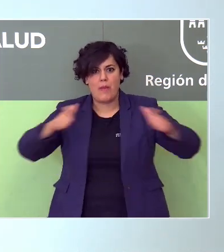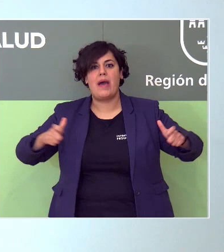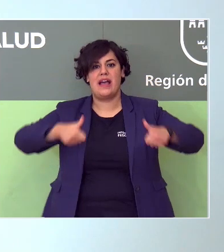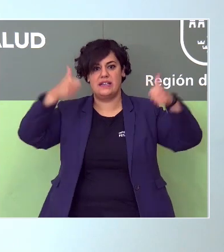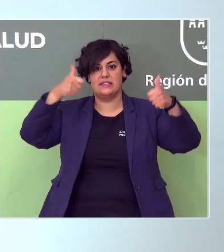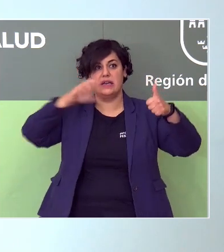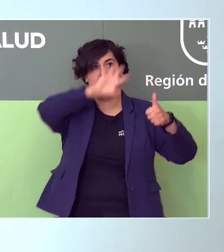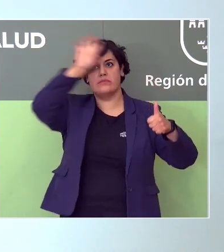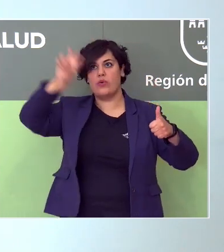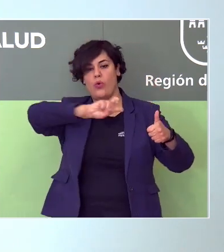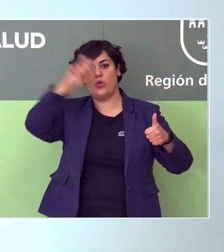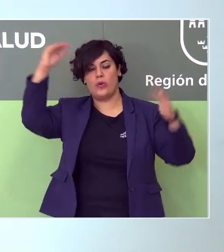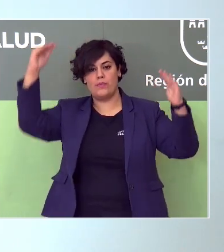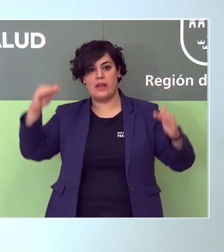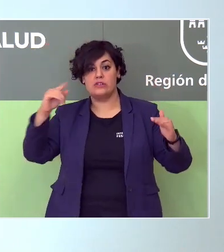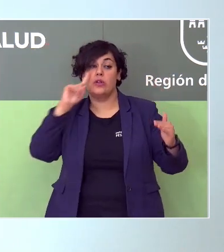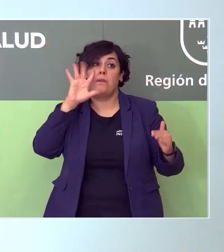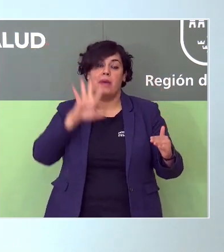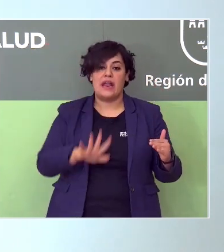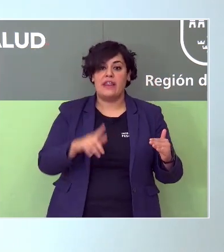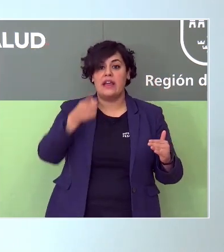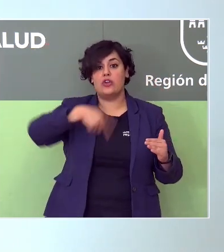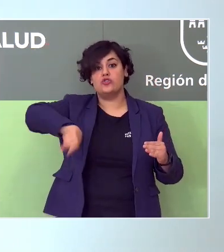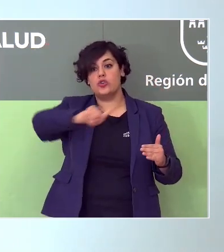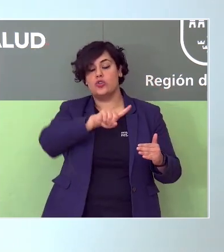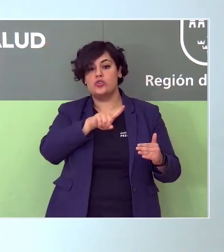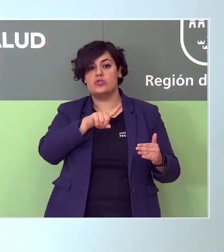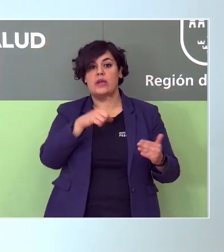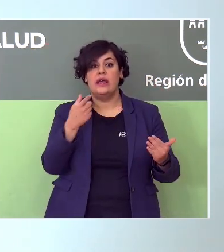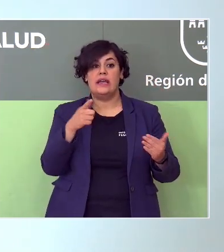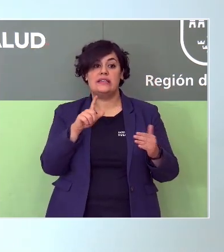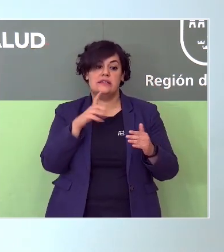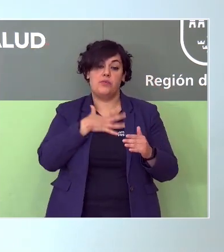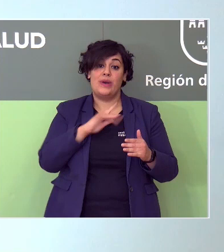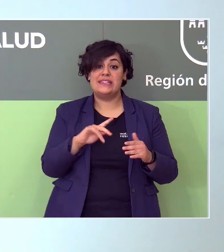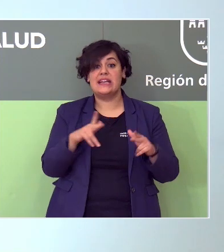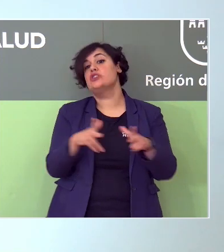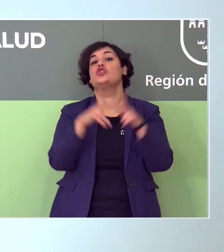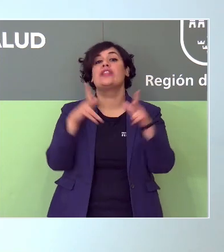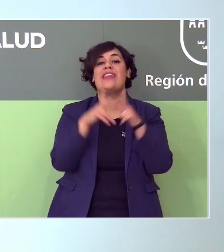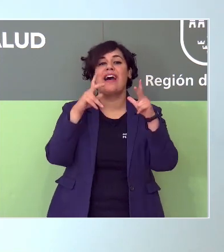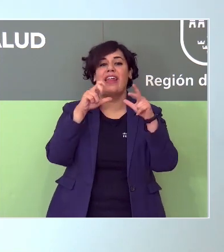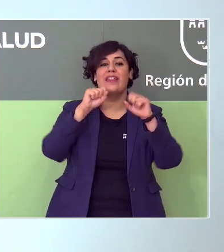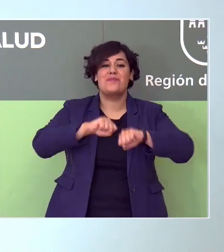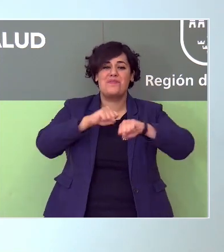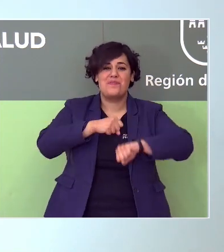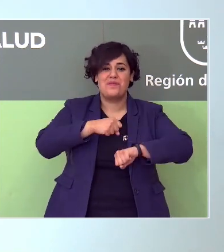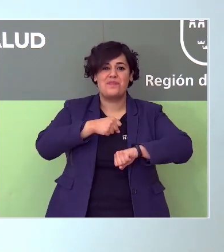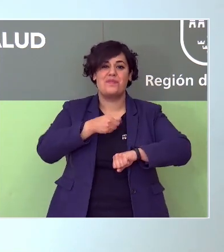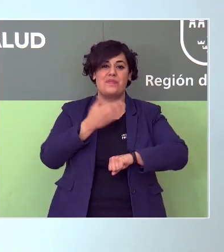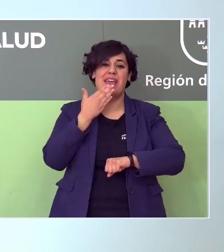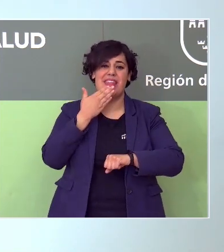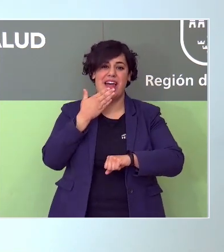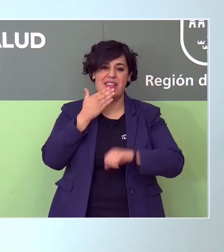tener distintas hipótesis desde que tenemos una población de mayor edad. Los registros no lo sé, pero yo creo que ahora